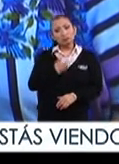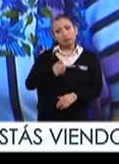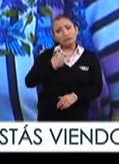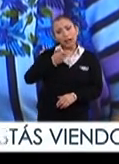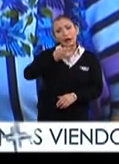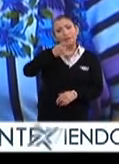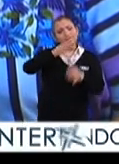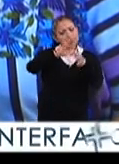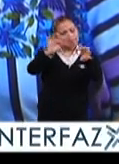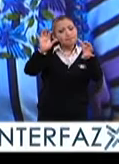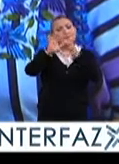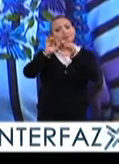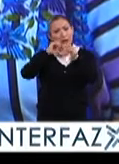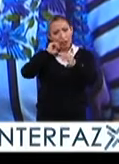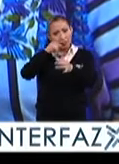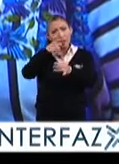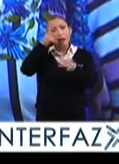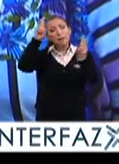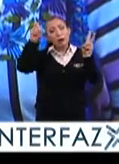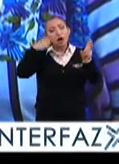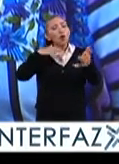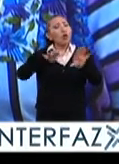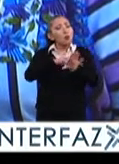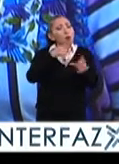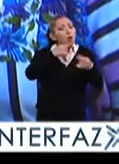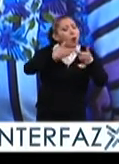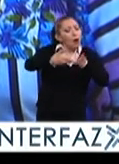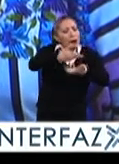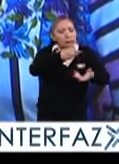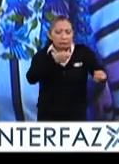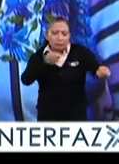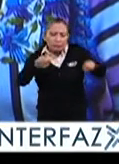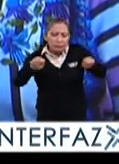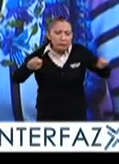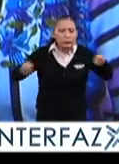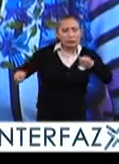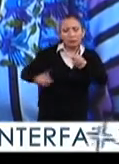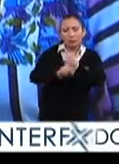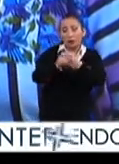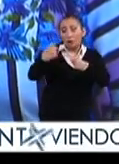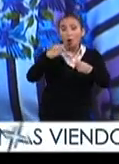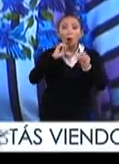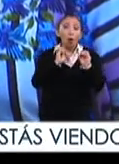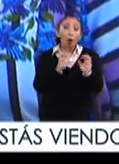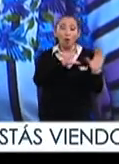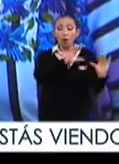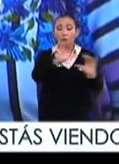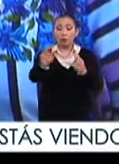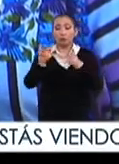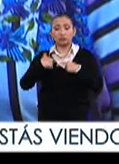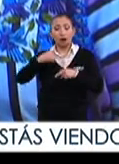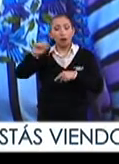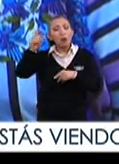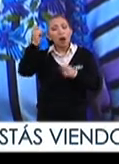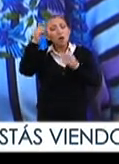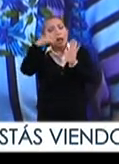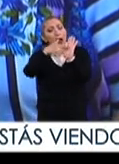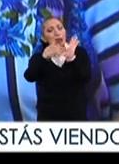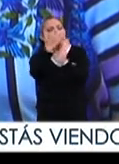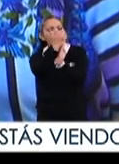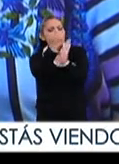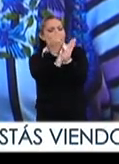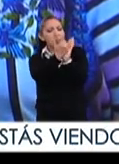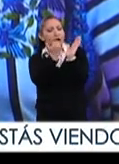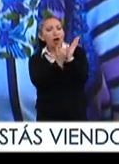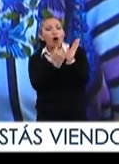cátedra también incluye la mediación de conflictos, la preparación de profesionales con algunos criterios